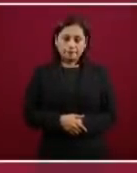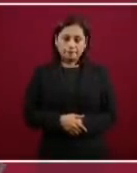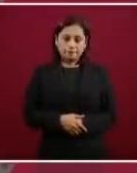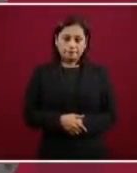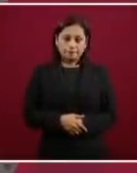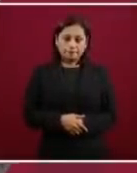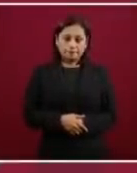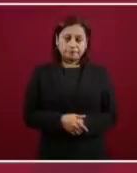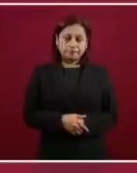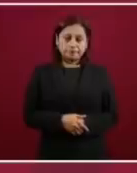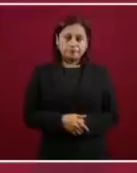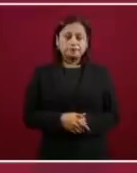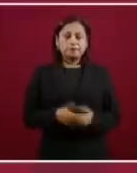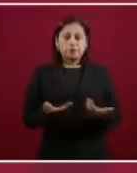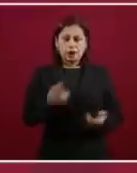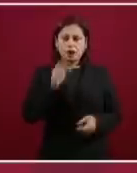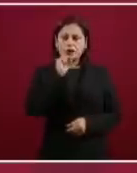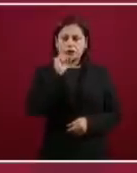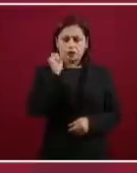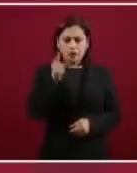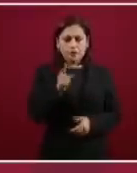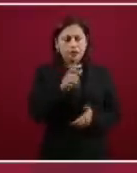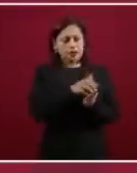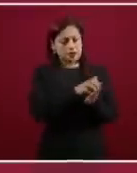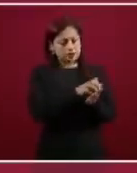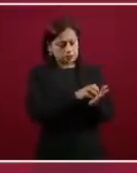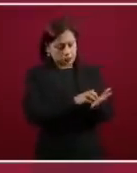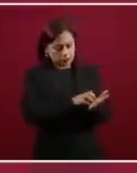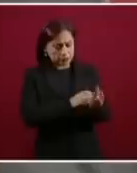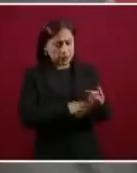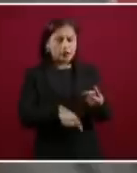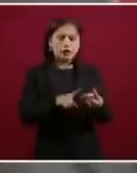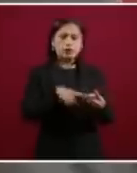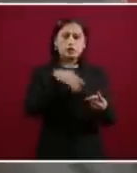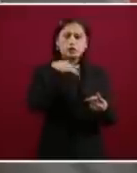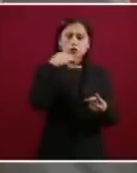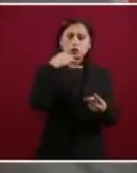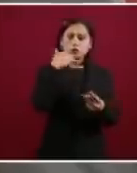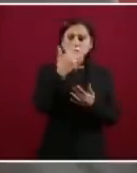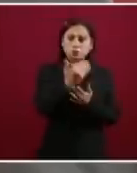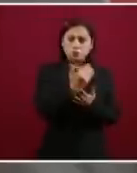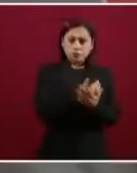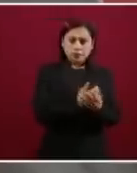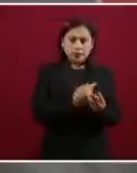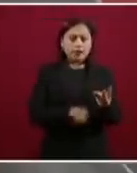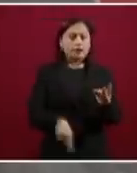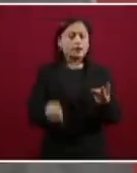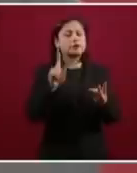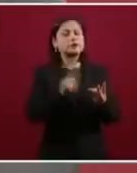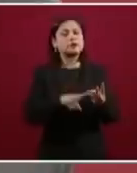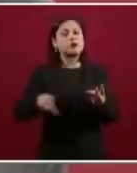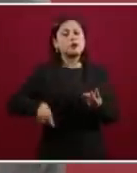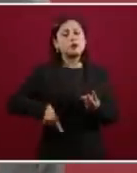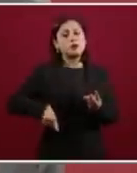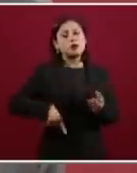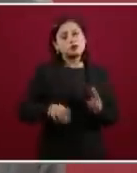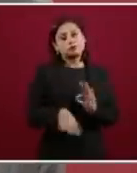con la austeridad y con no permitir la corrupción y con más eficiencia en el gobierno